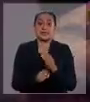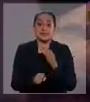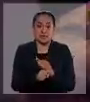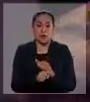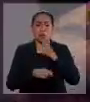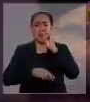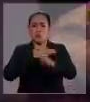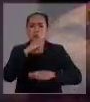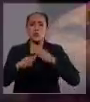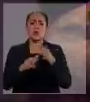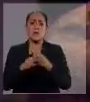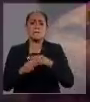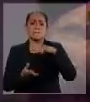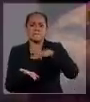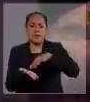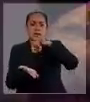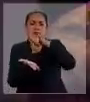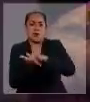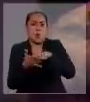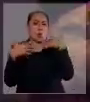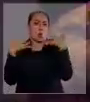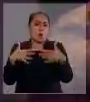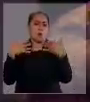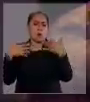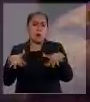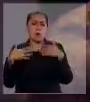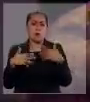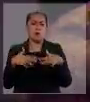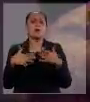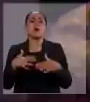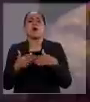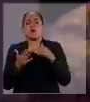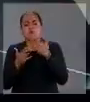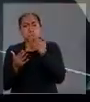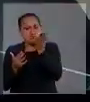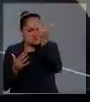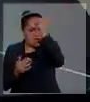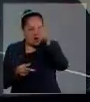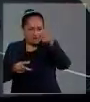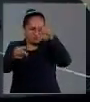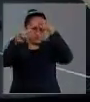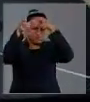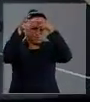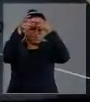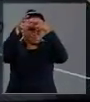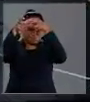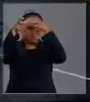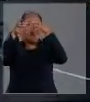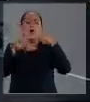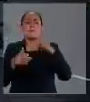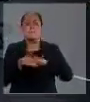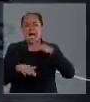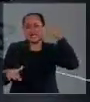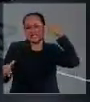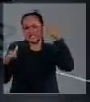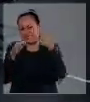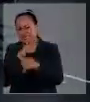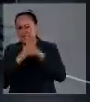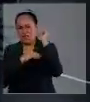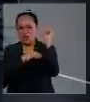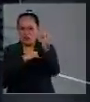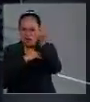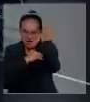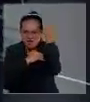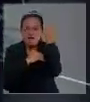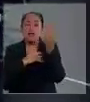mayas, si muchas cosas nos dejaron, entre ellos nos dejaron un pensamiento científico y avances tecnológicos que